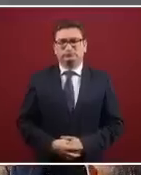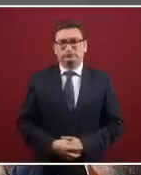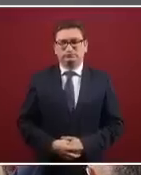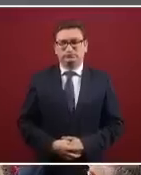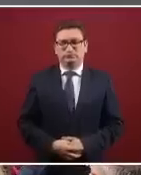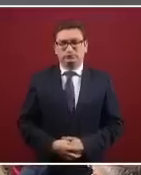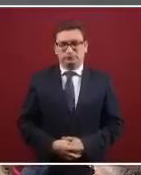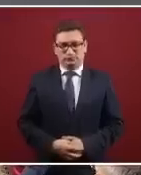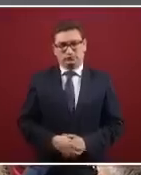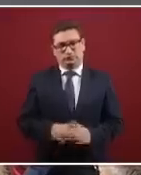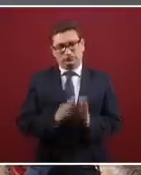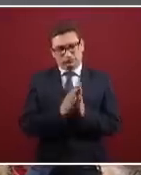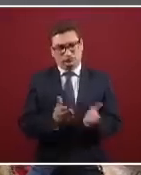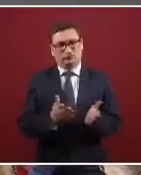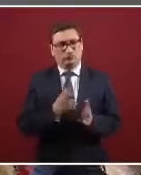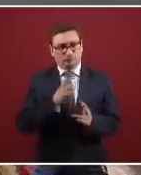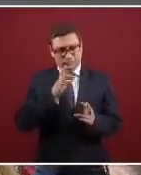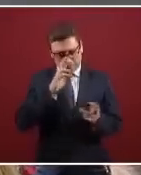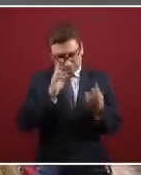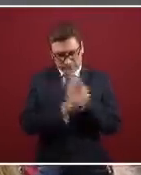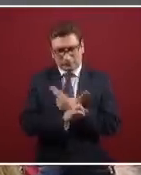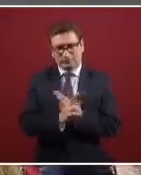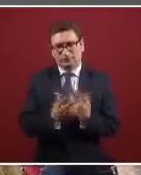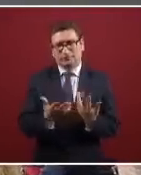Vamos respetándonos.